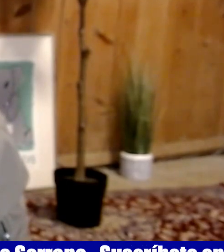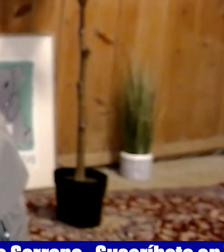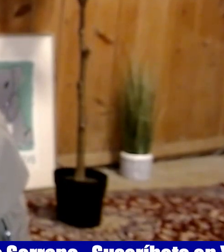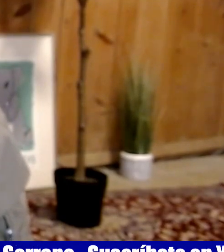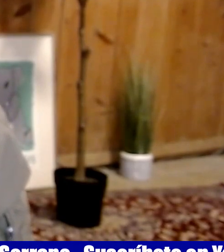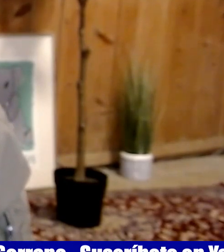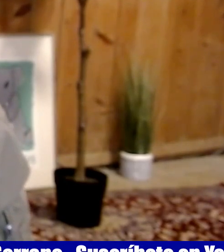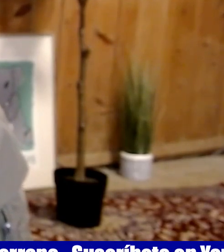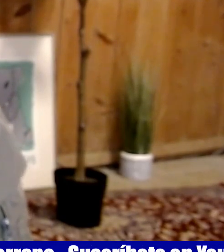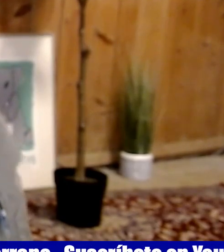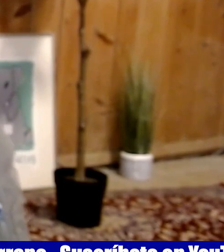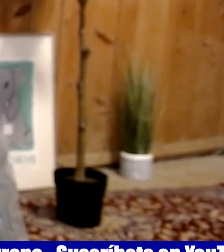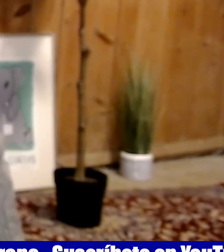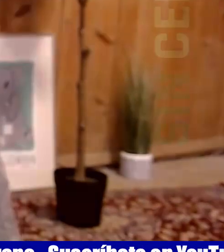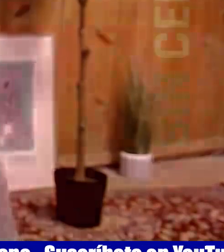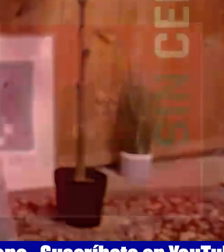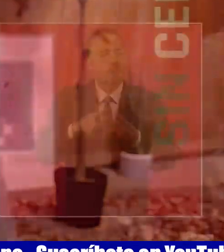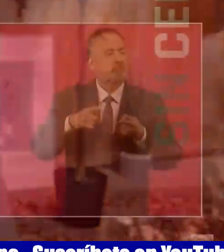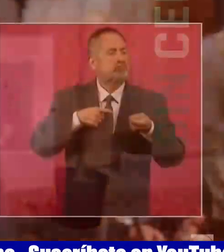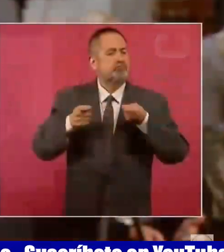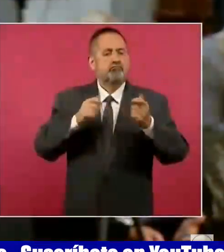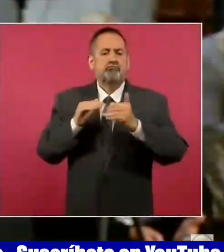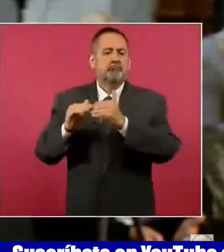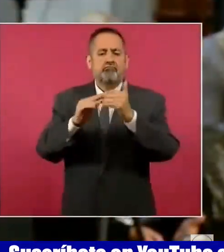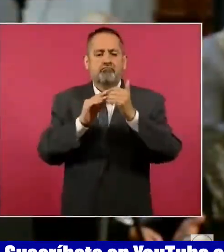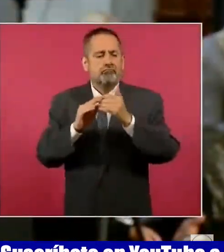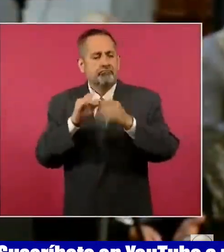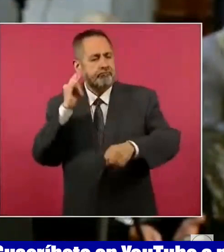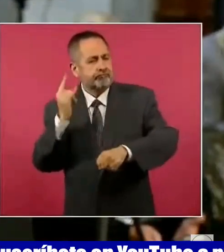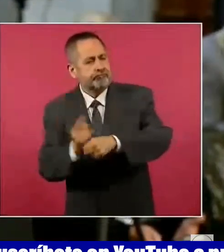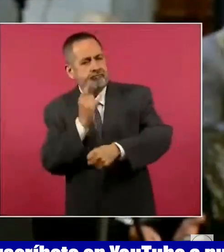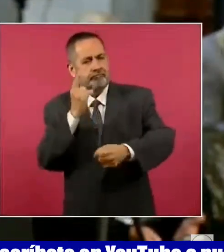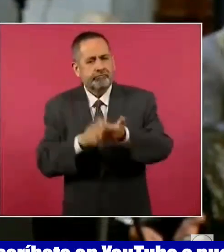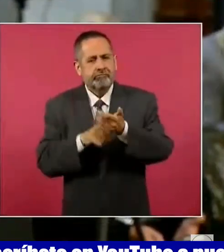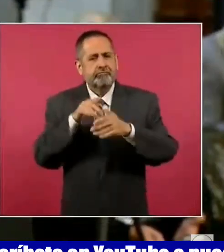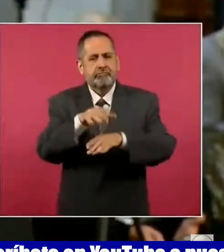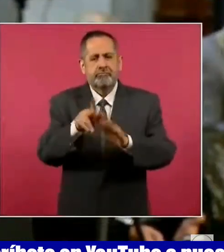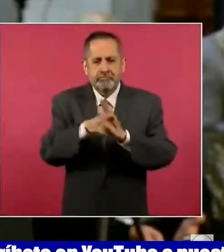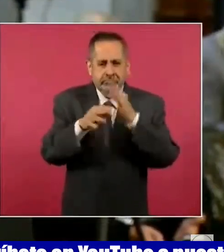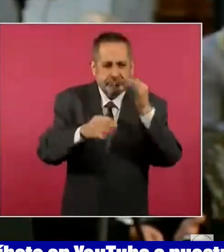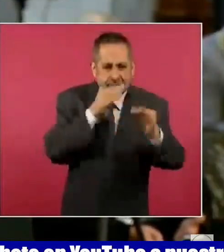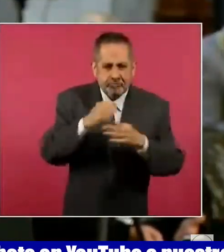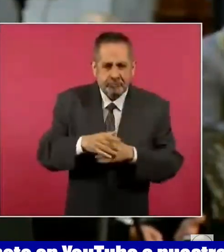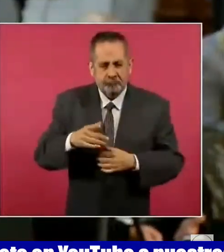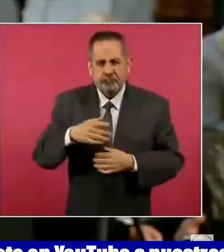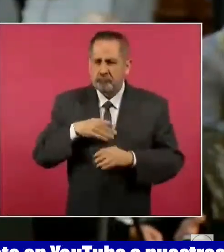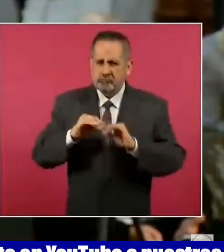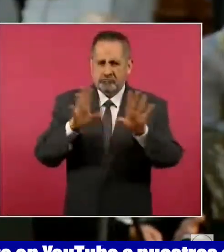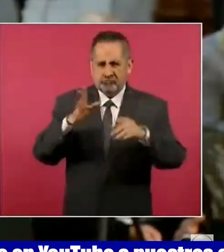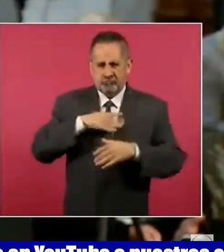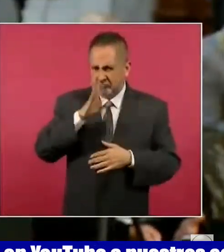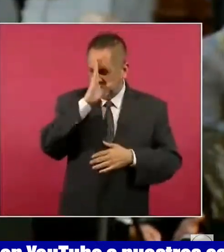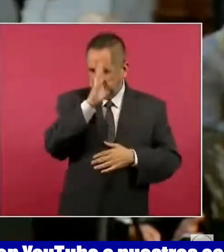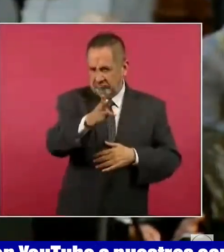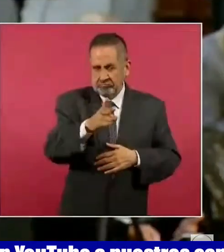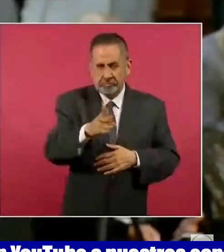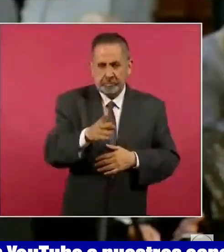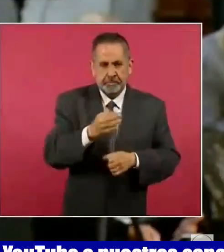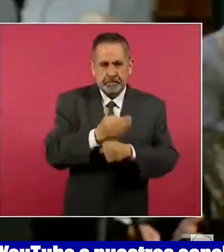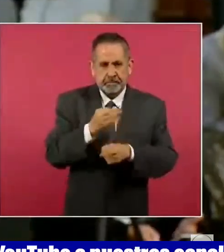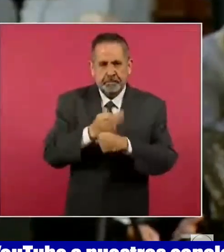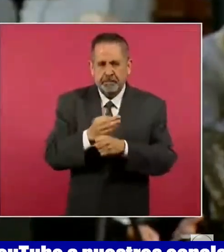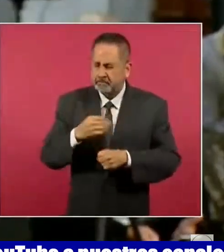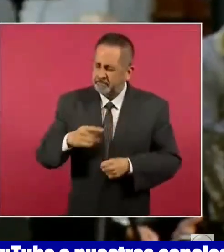Estrada, pero dice María Luisa que hay un movimiento interno entre Rodolfo Montes, el corresponsal